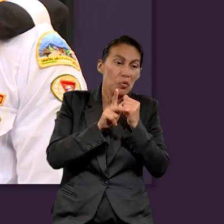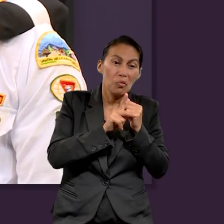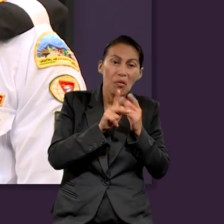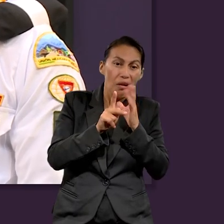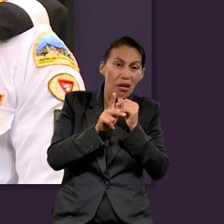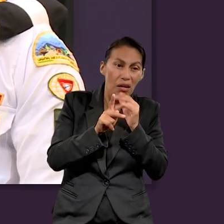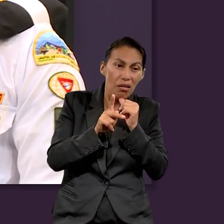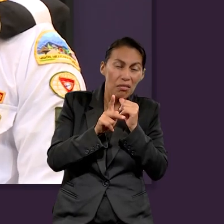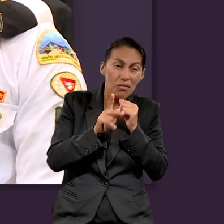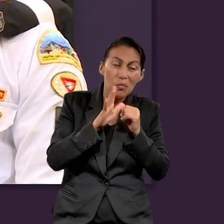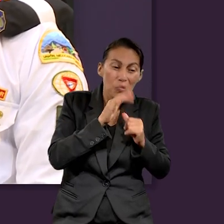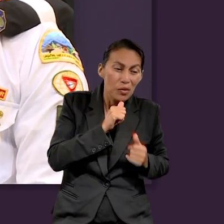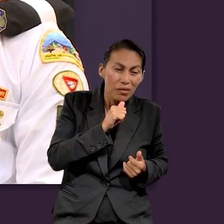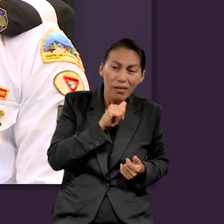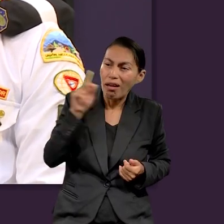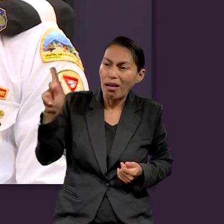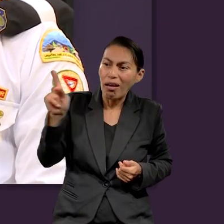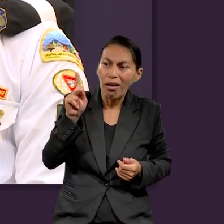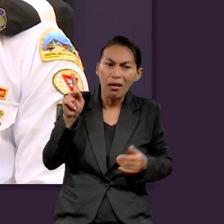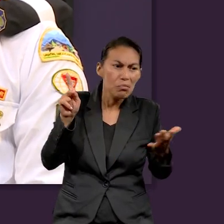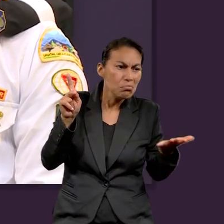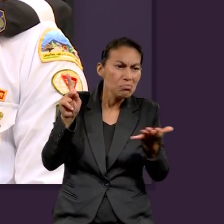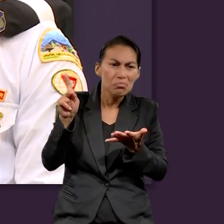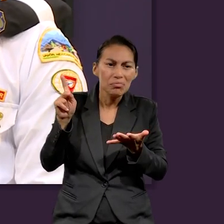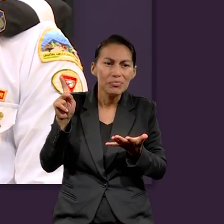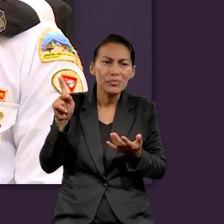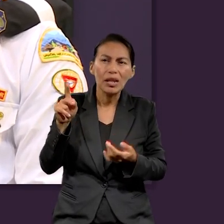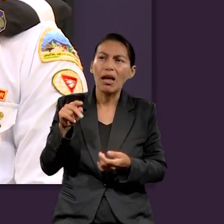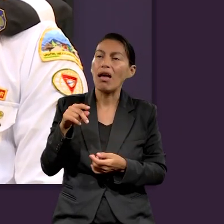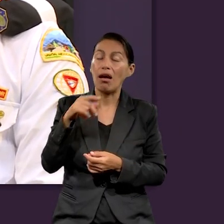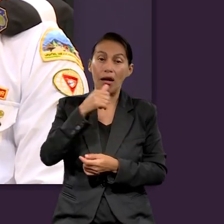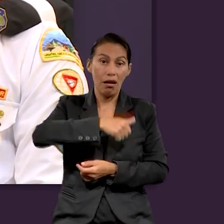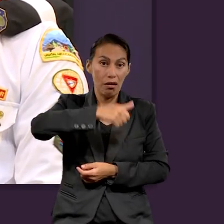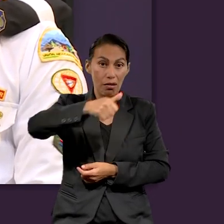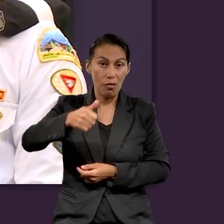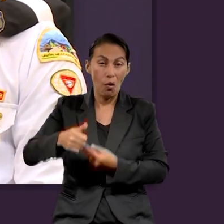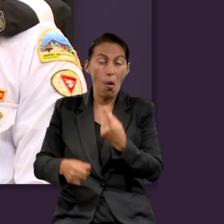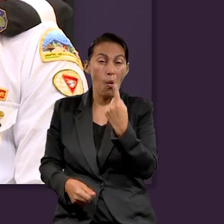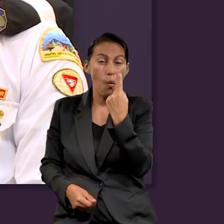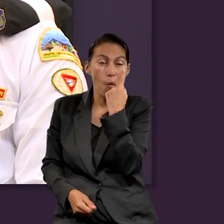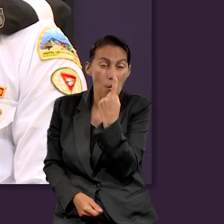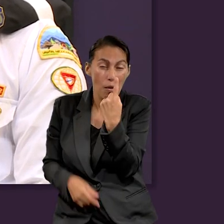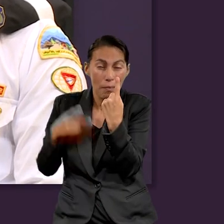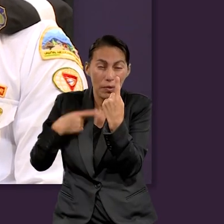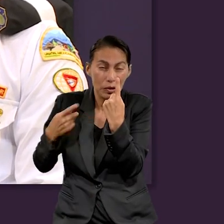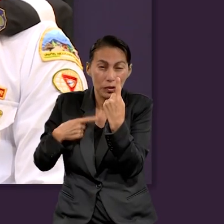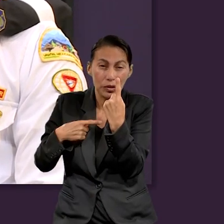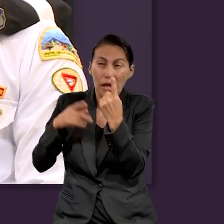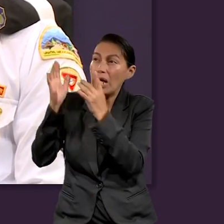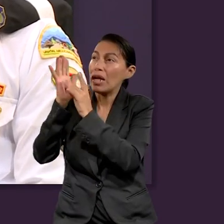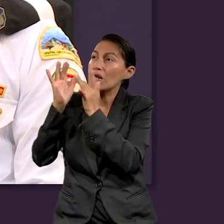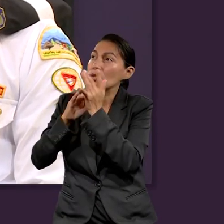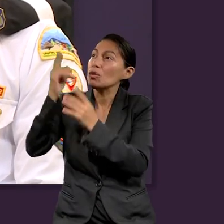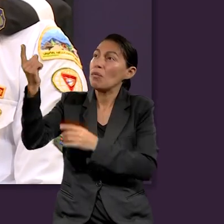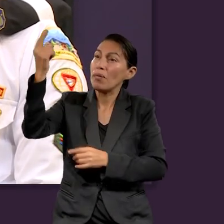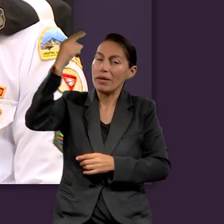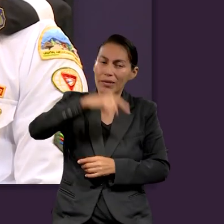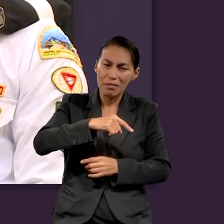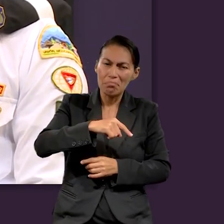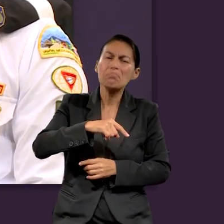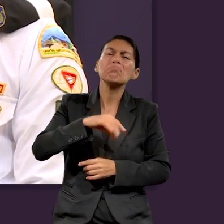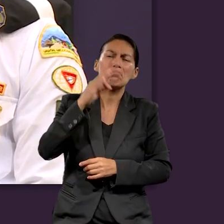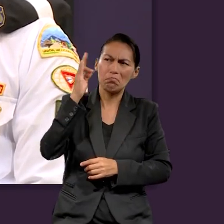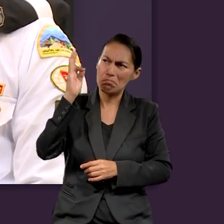tan incomparable que incluso Él llega a mencionar que si fuera solamente un periodo por el cual tendría que venir lo haría entonces